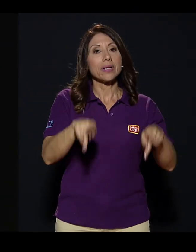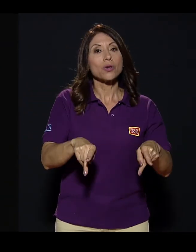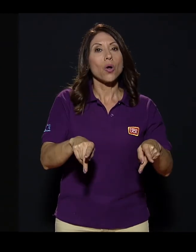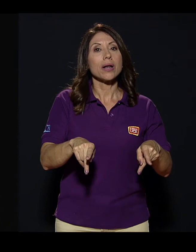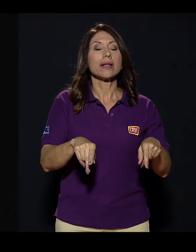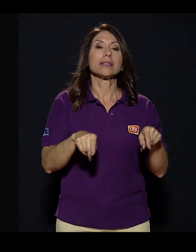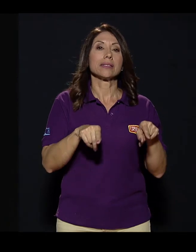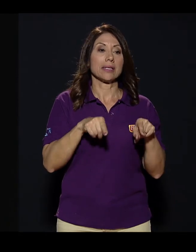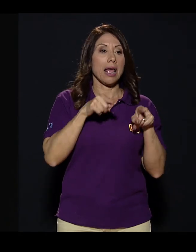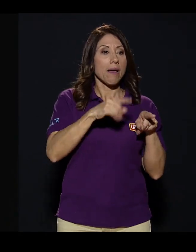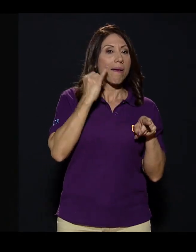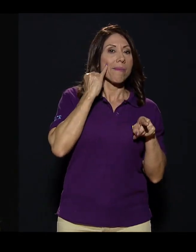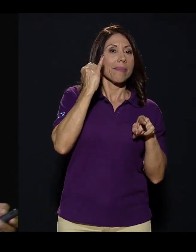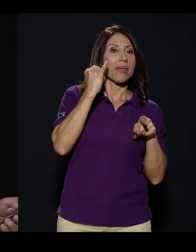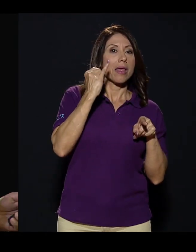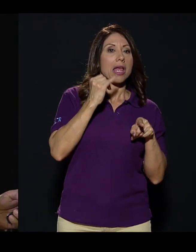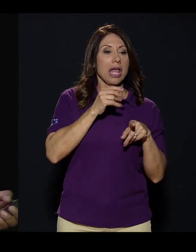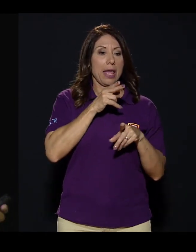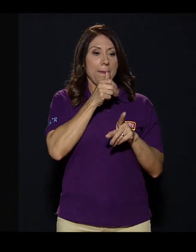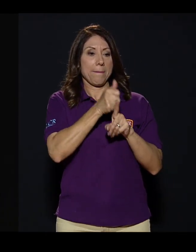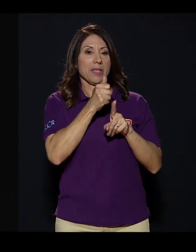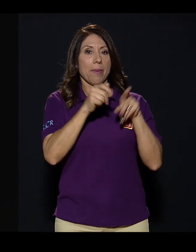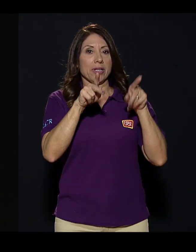que tomen ese liderazgo.